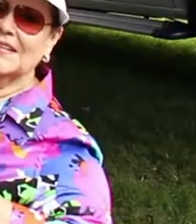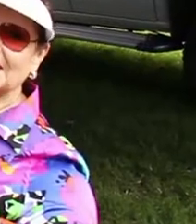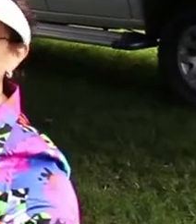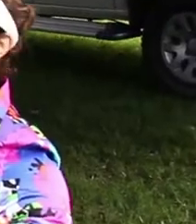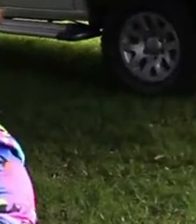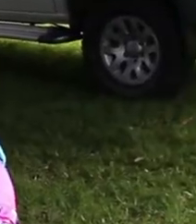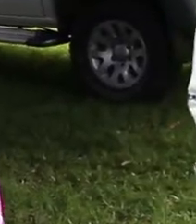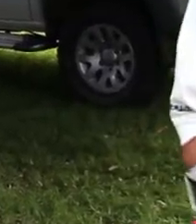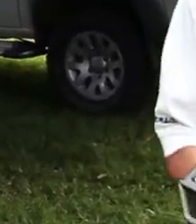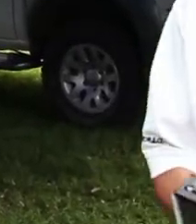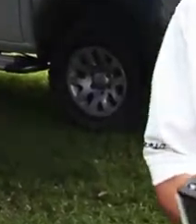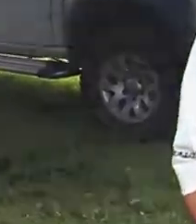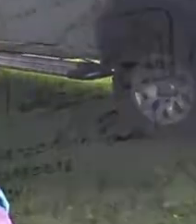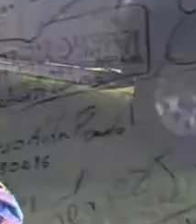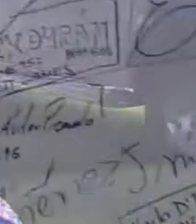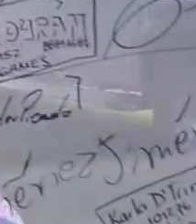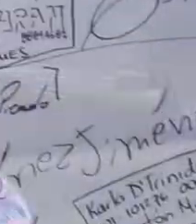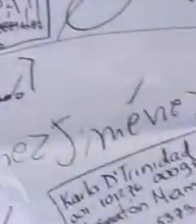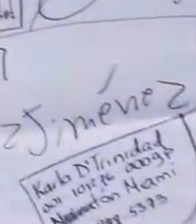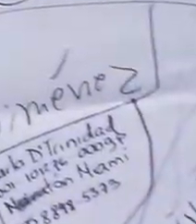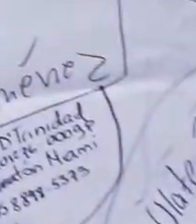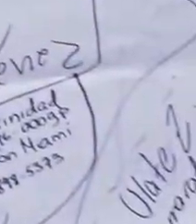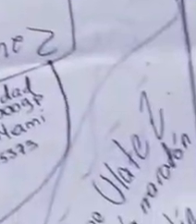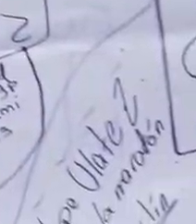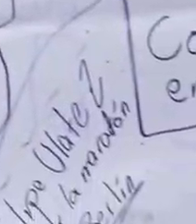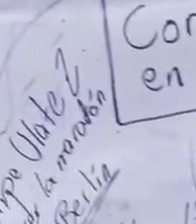estrechamente ligados a él.